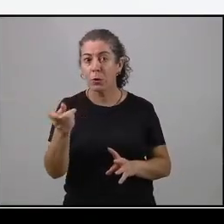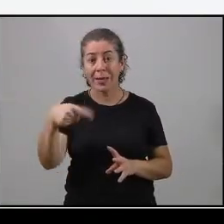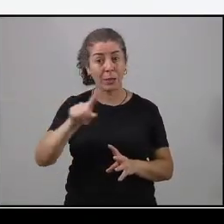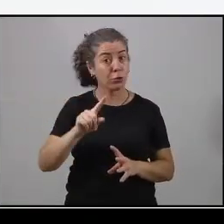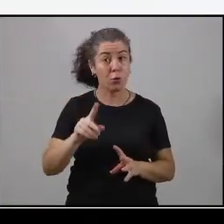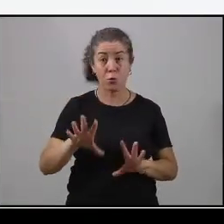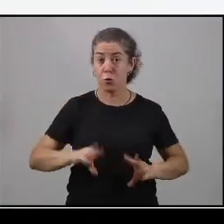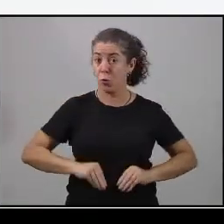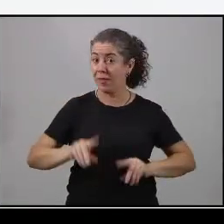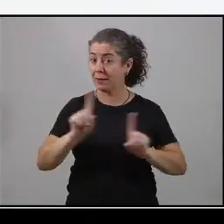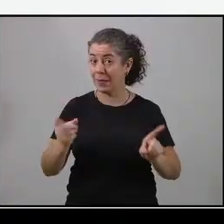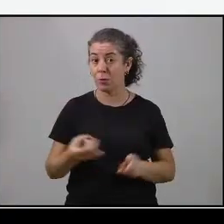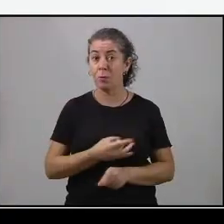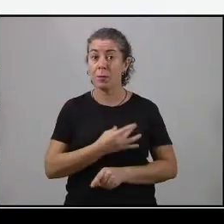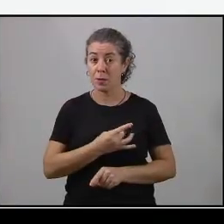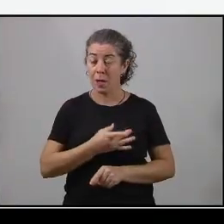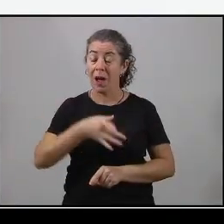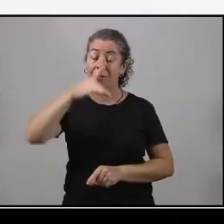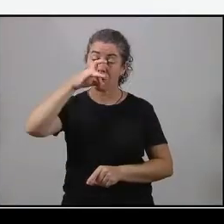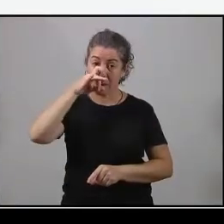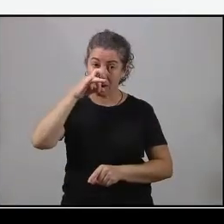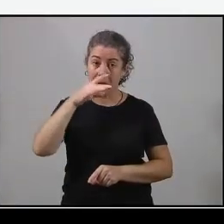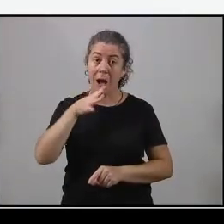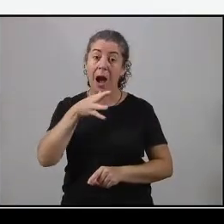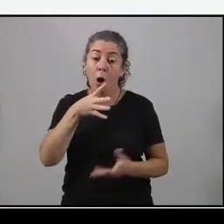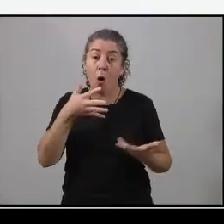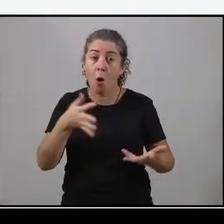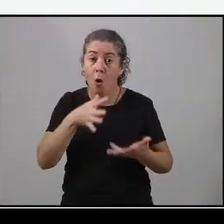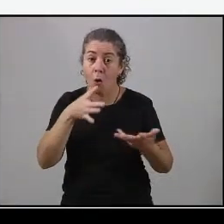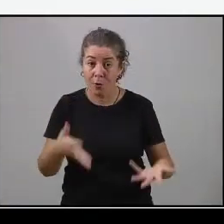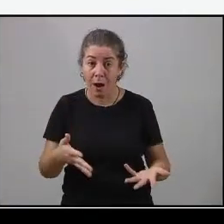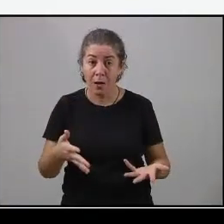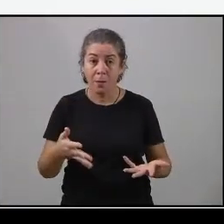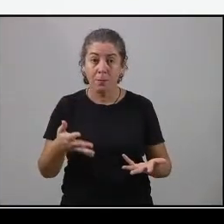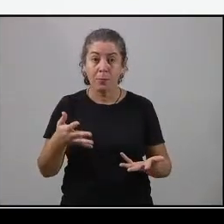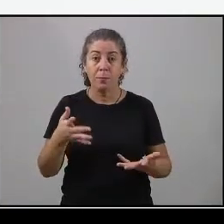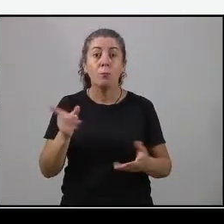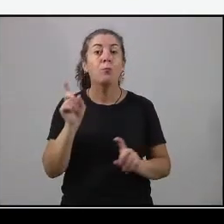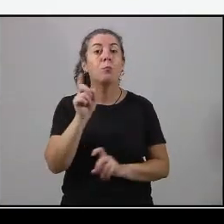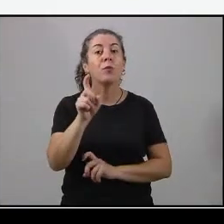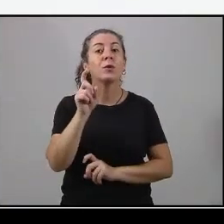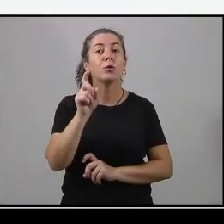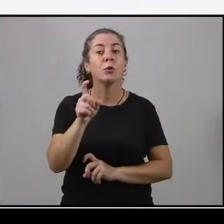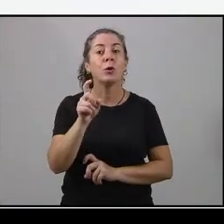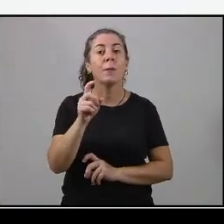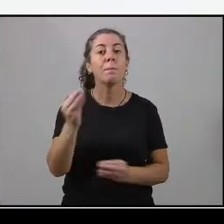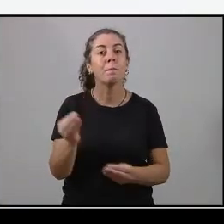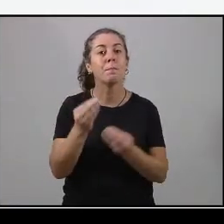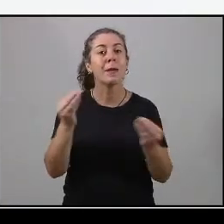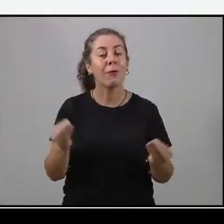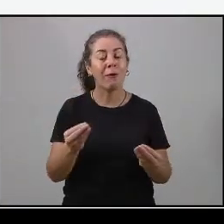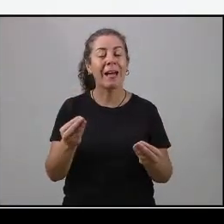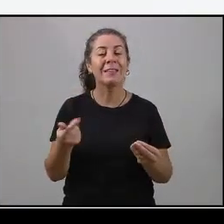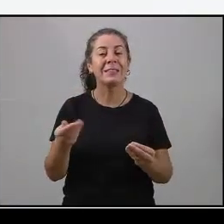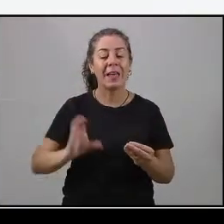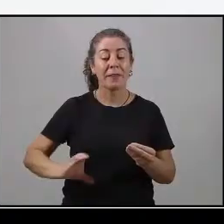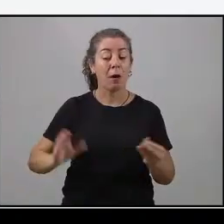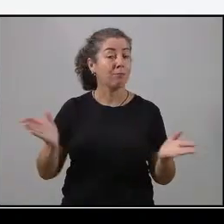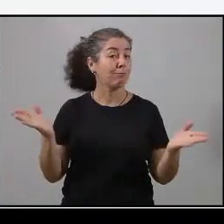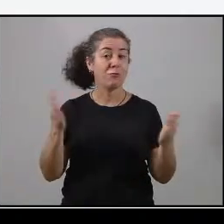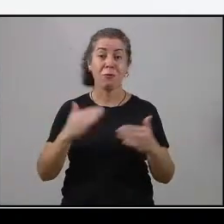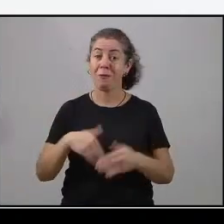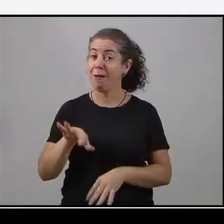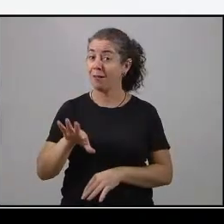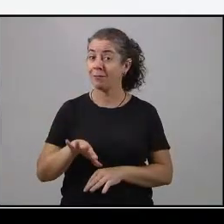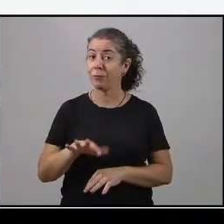los sindicatos y que eso ha impedido que a día de hoy esos docentes cuenten con esa mejora salarial, y también incidir